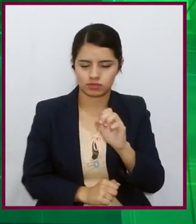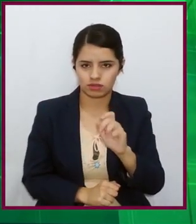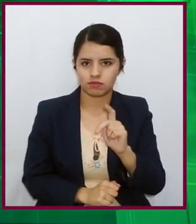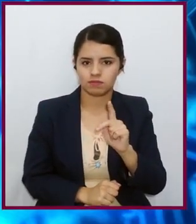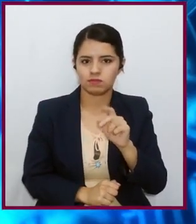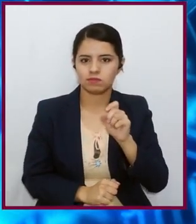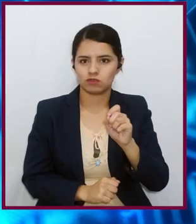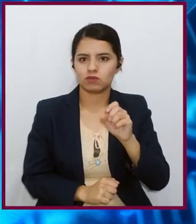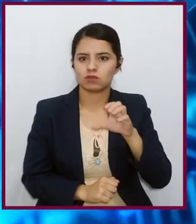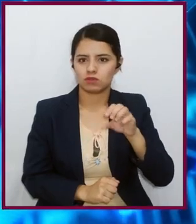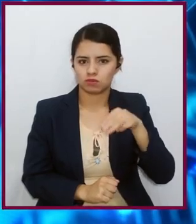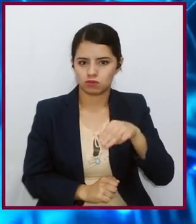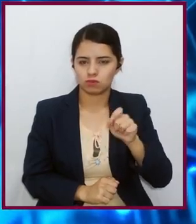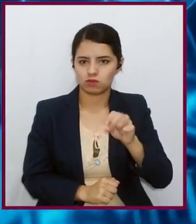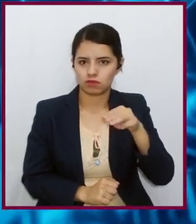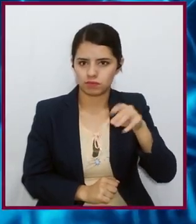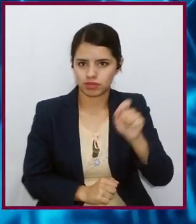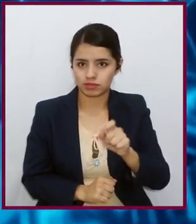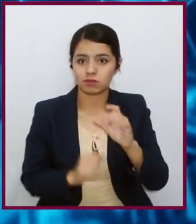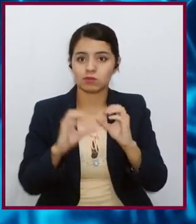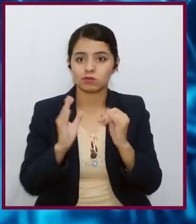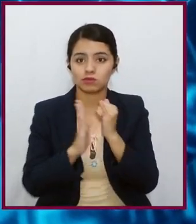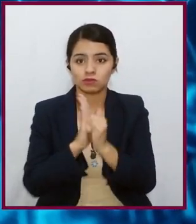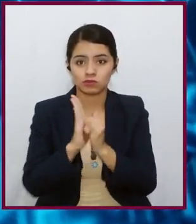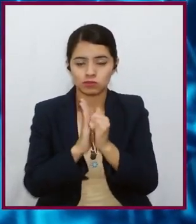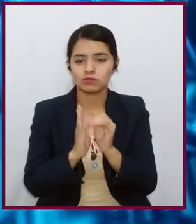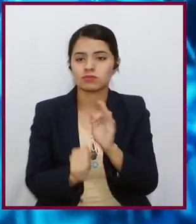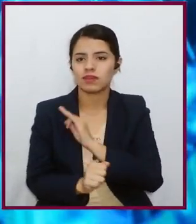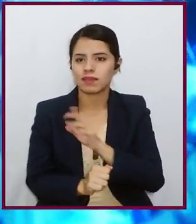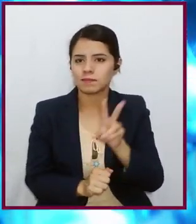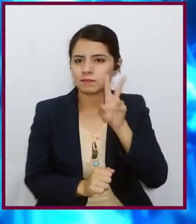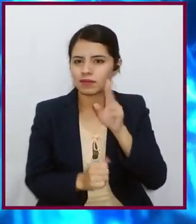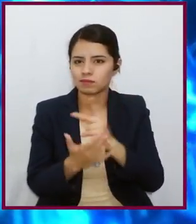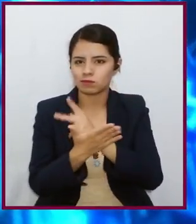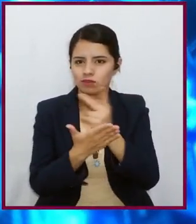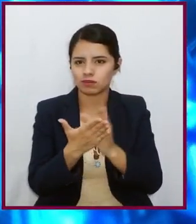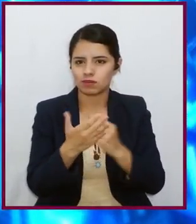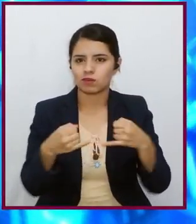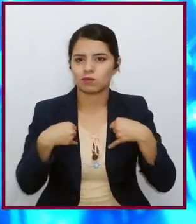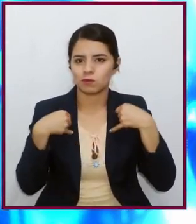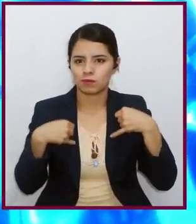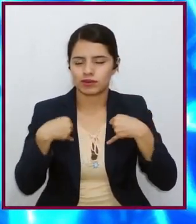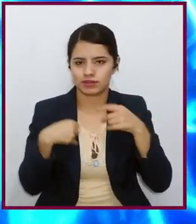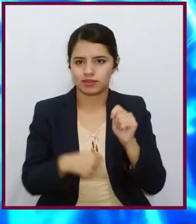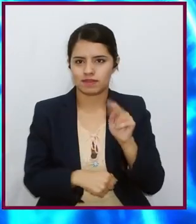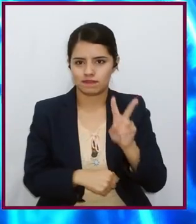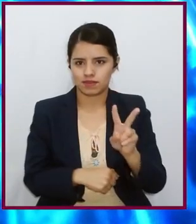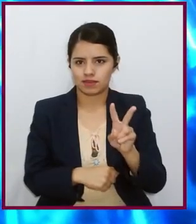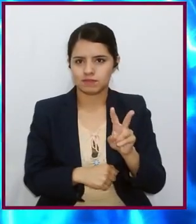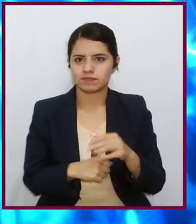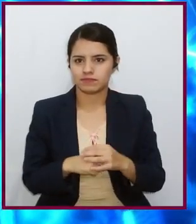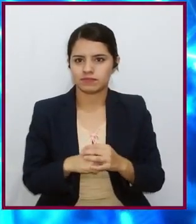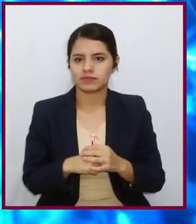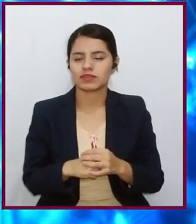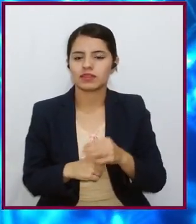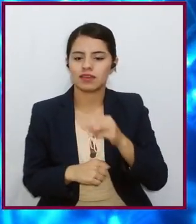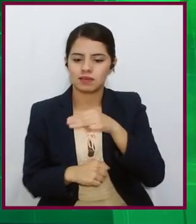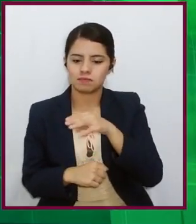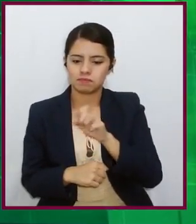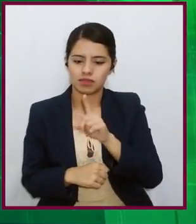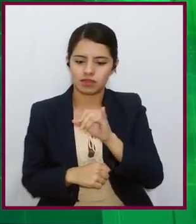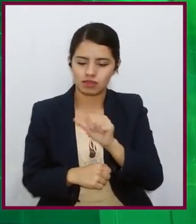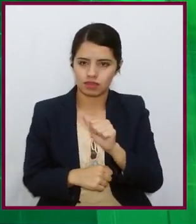más responsables. Eso sí. Oye, y qué interesante cómo la humanidad siempre ha utilizado imágenes para expresarse. Le voy a decir a